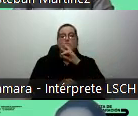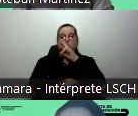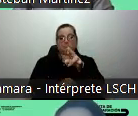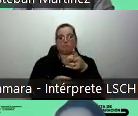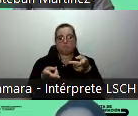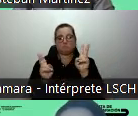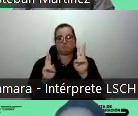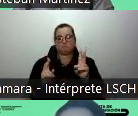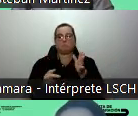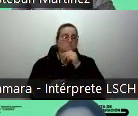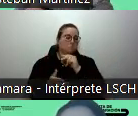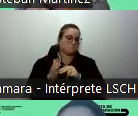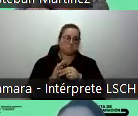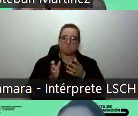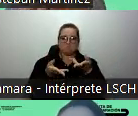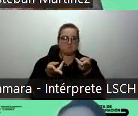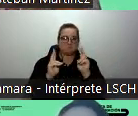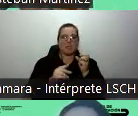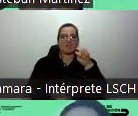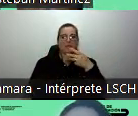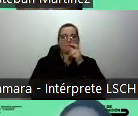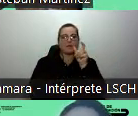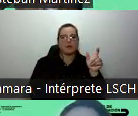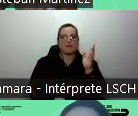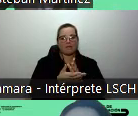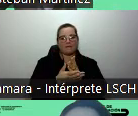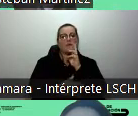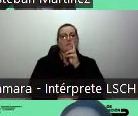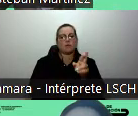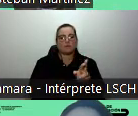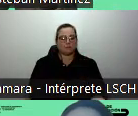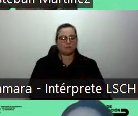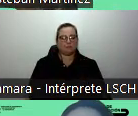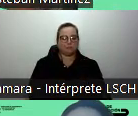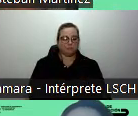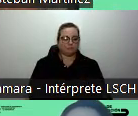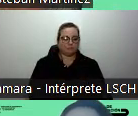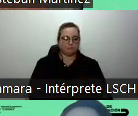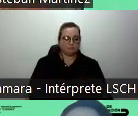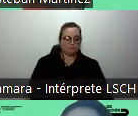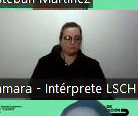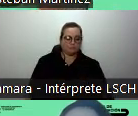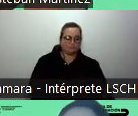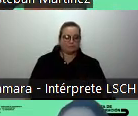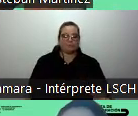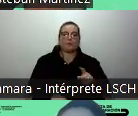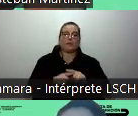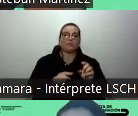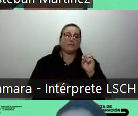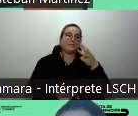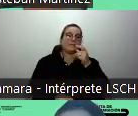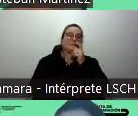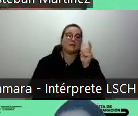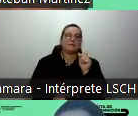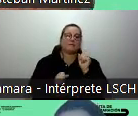poder acceder a estas tres palabras que ustedes tienen que llenar si no se te ocurre una tercera palabra puedes enviarla con